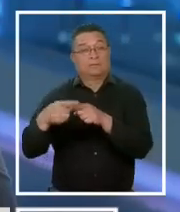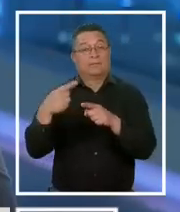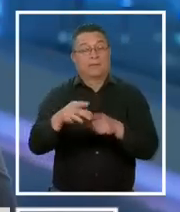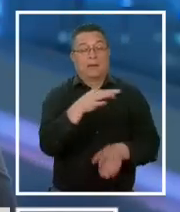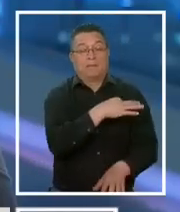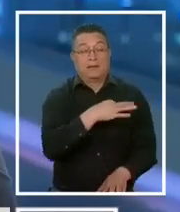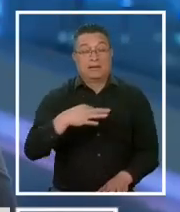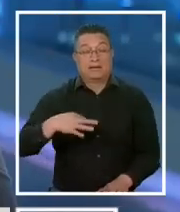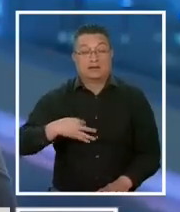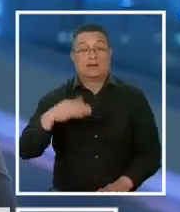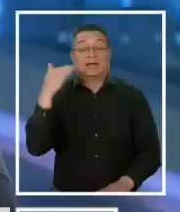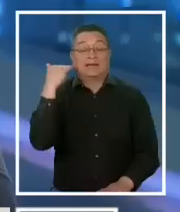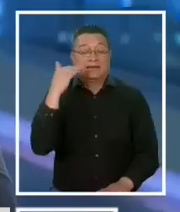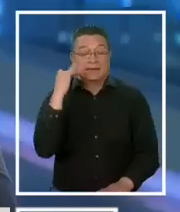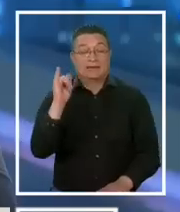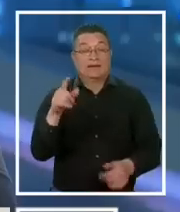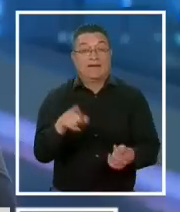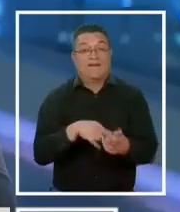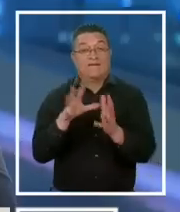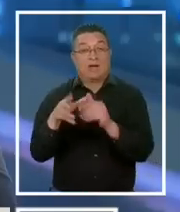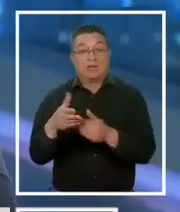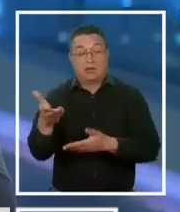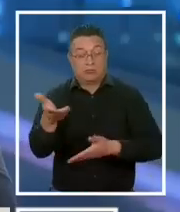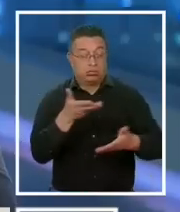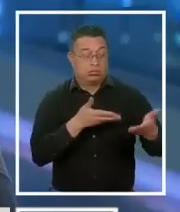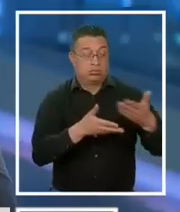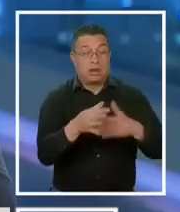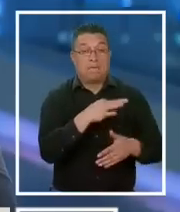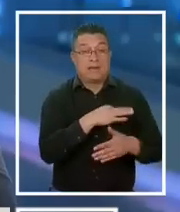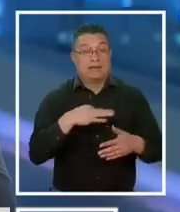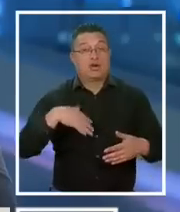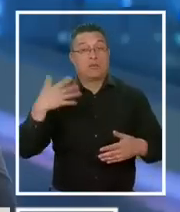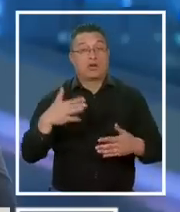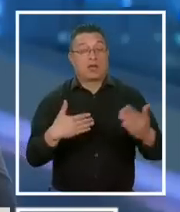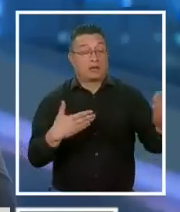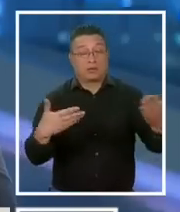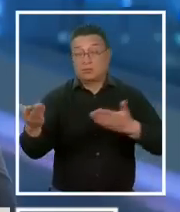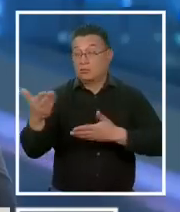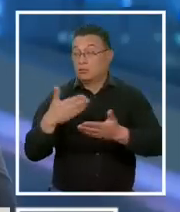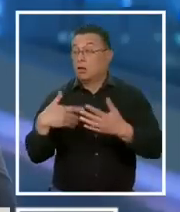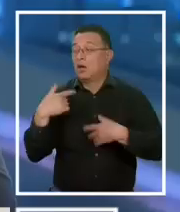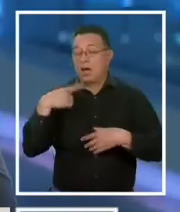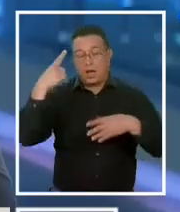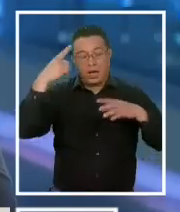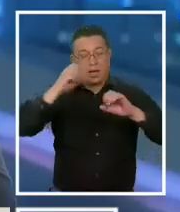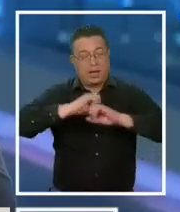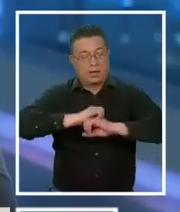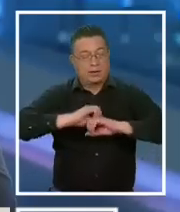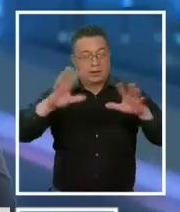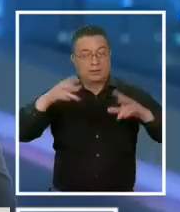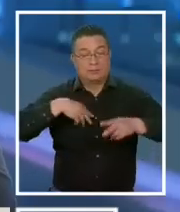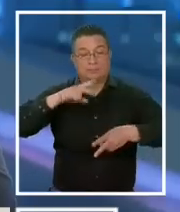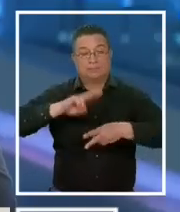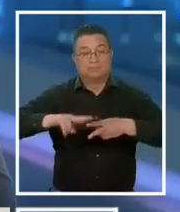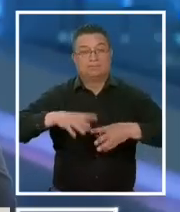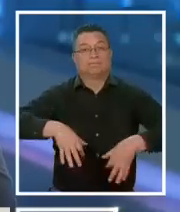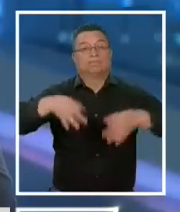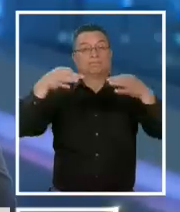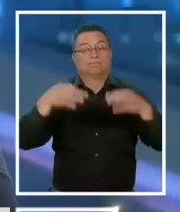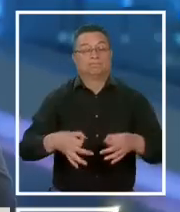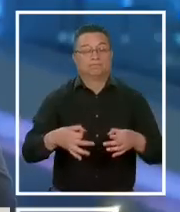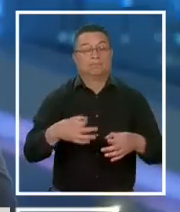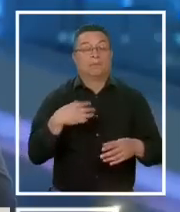de niñez y familia donde interactúan ministerios relevantes para tomar definiciones y acciones concretas que